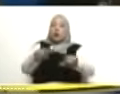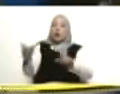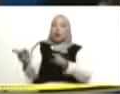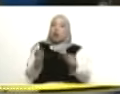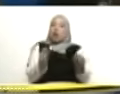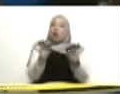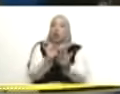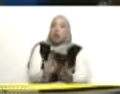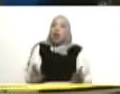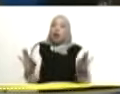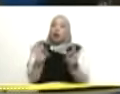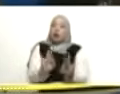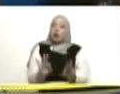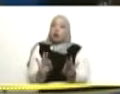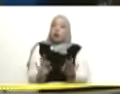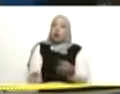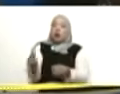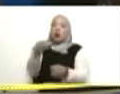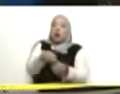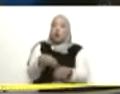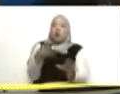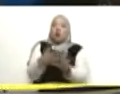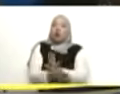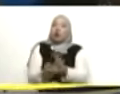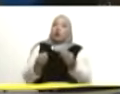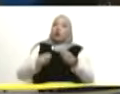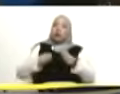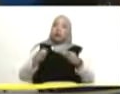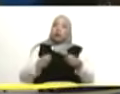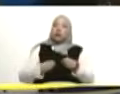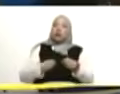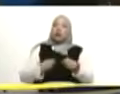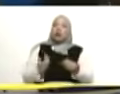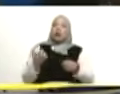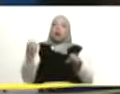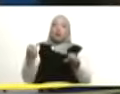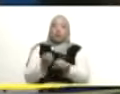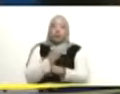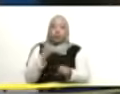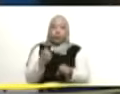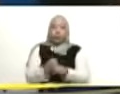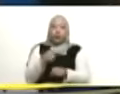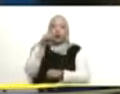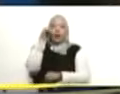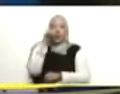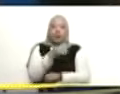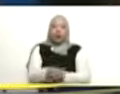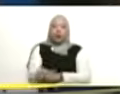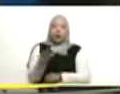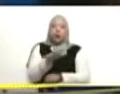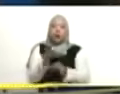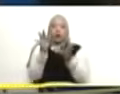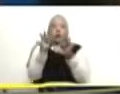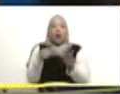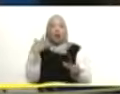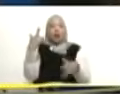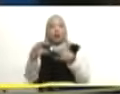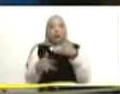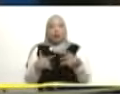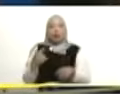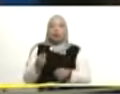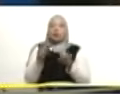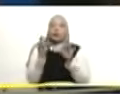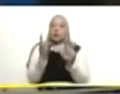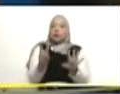discriminación. Incorporar los brazos abiertos, amorosos. Estamos activando